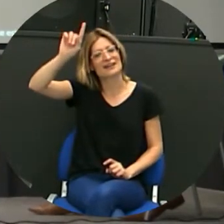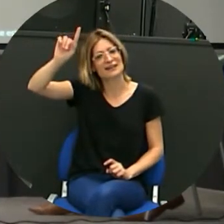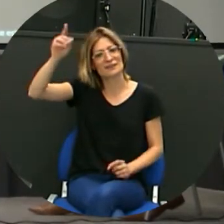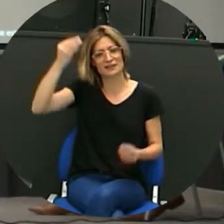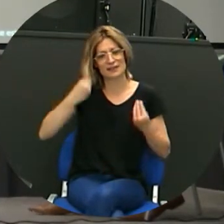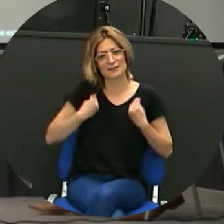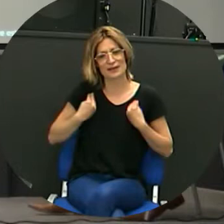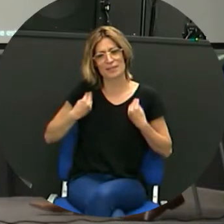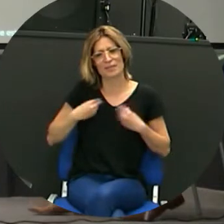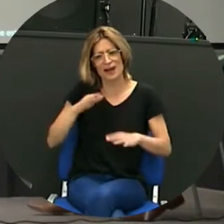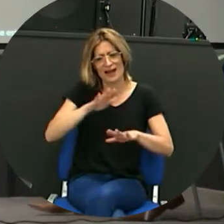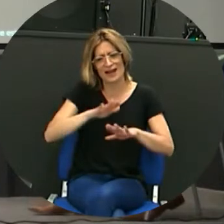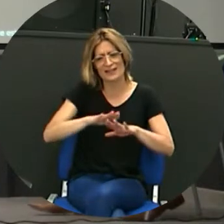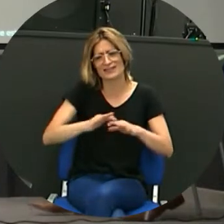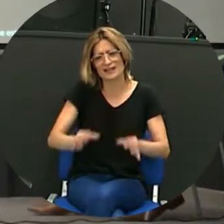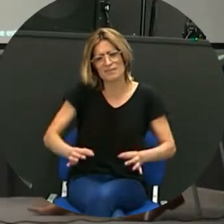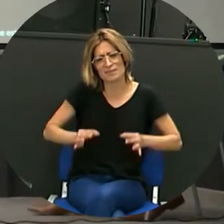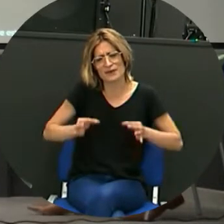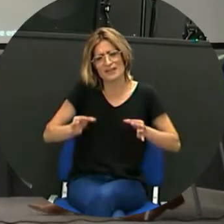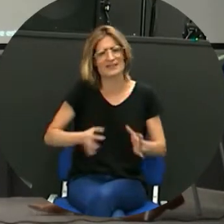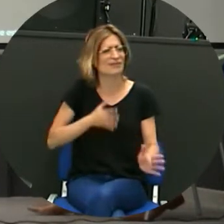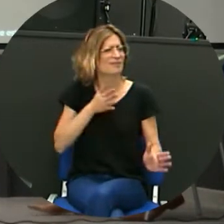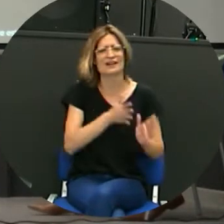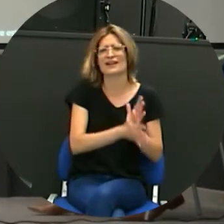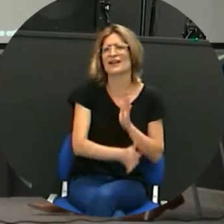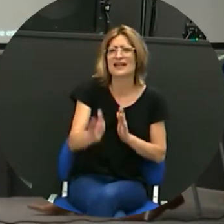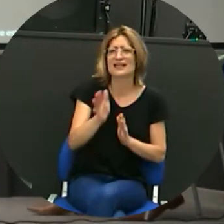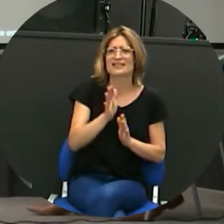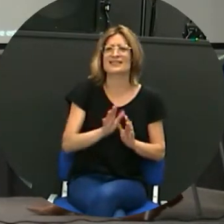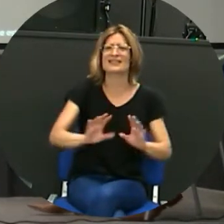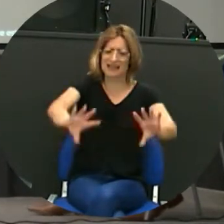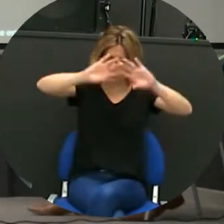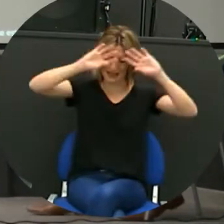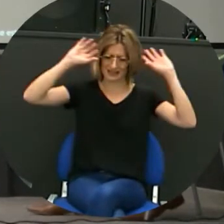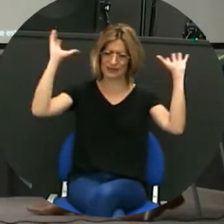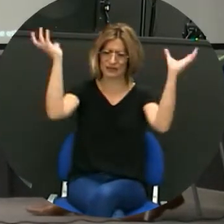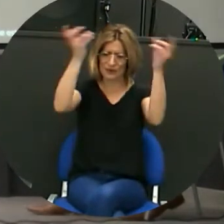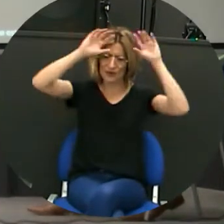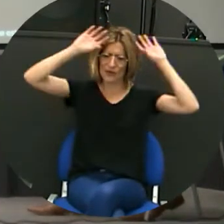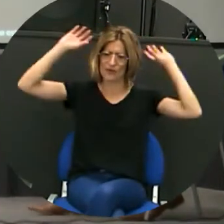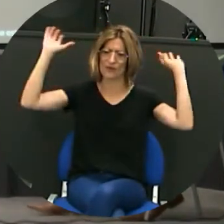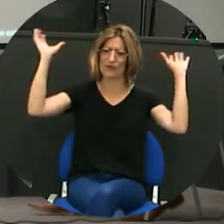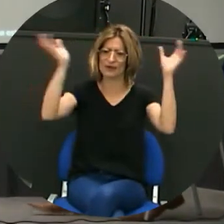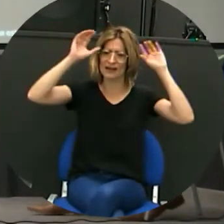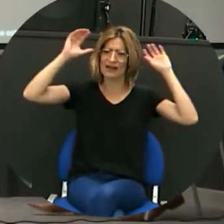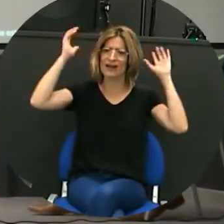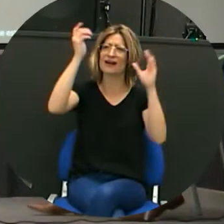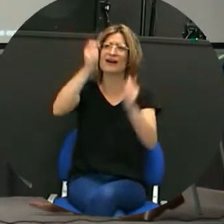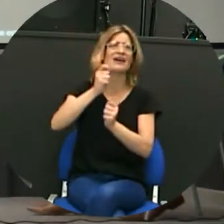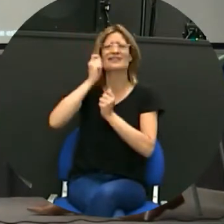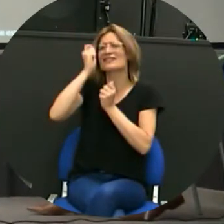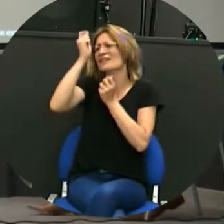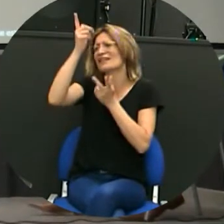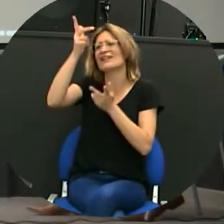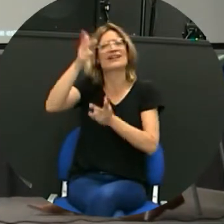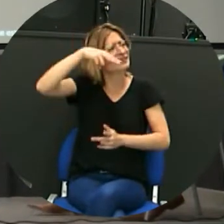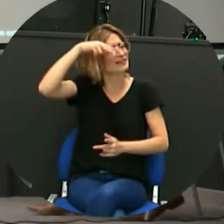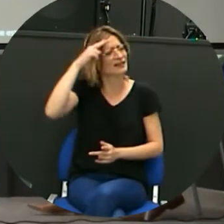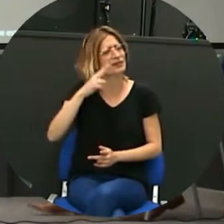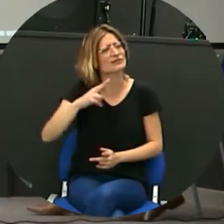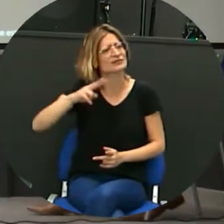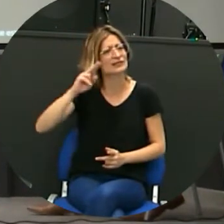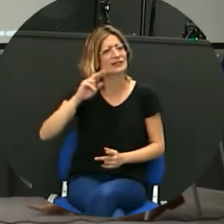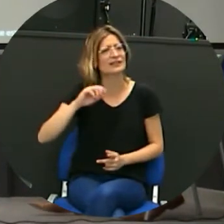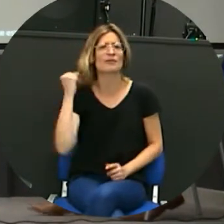al que vive para siempre y siempre, sea la gloria, sea